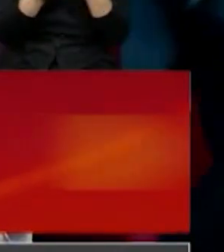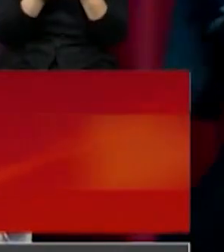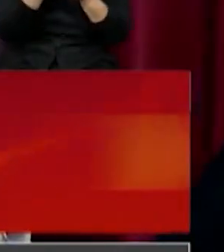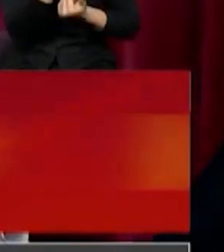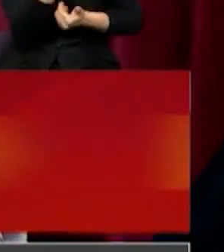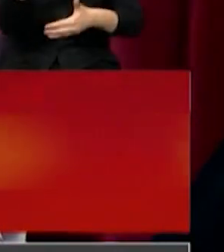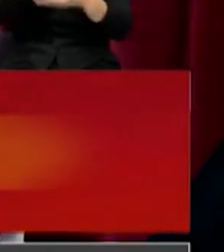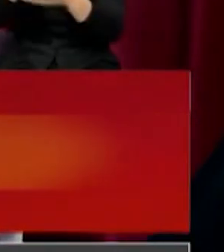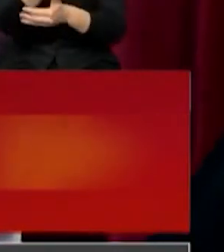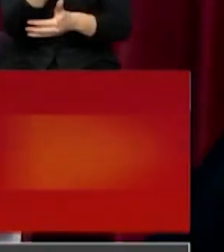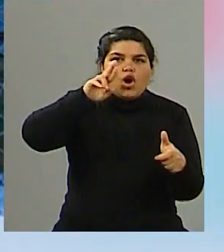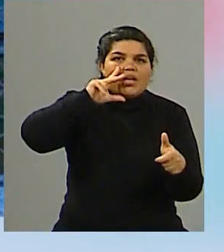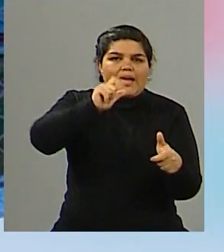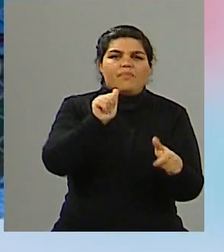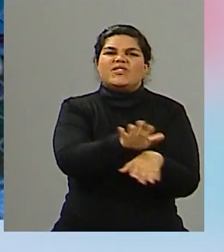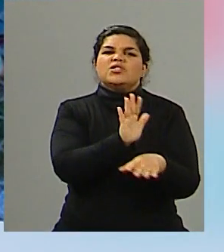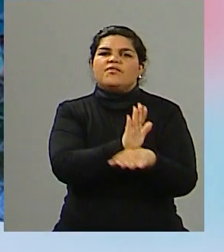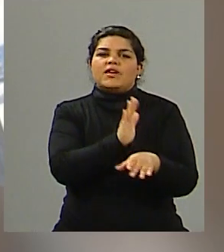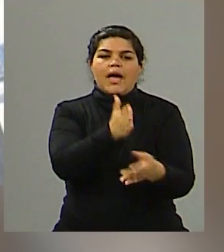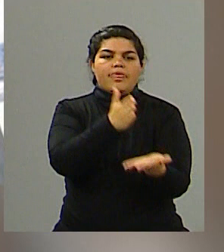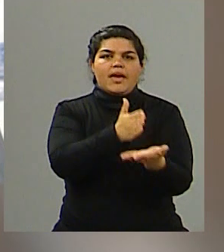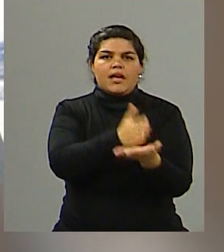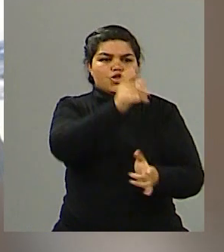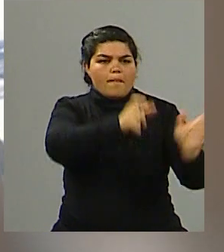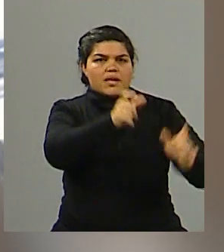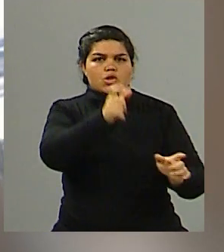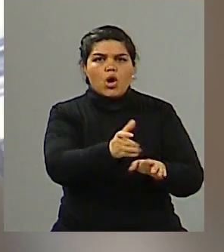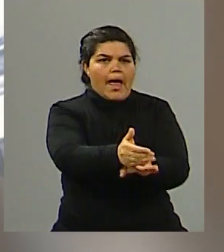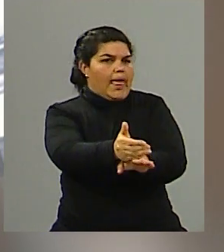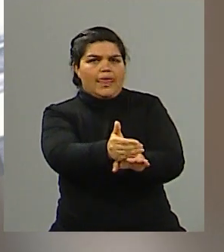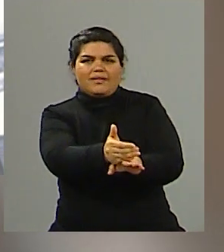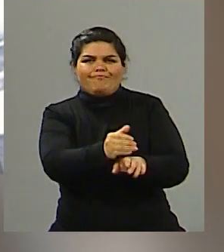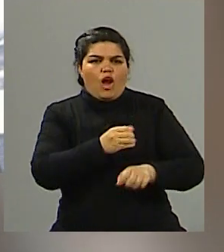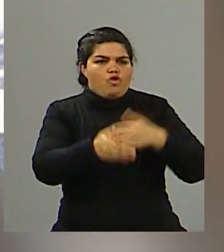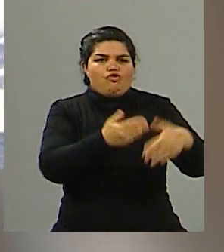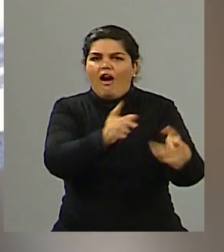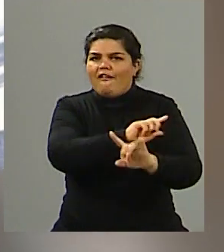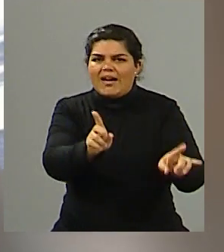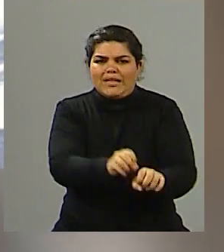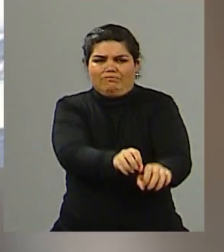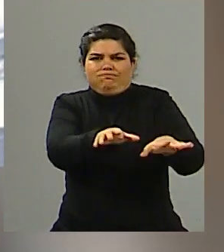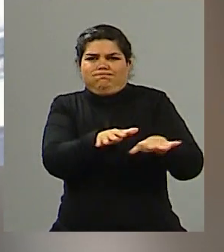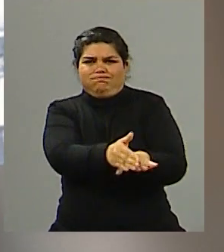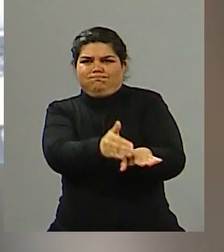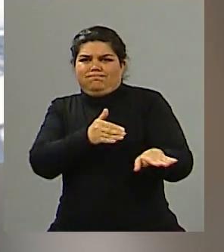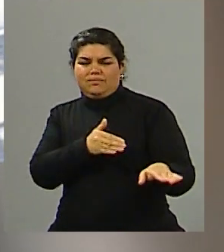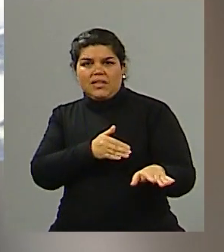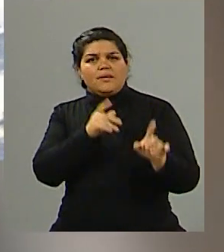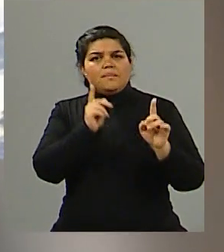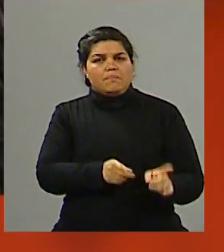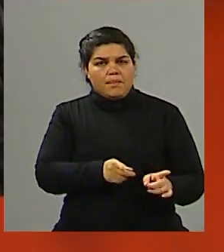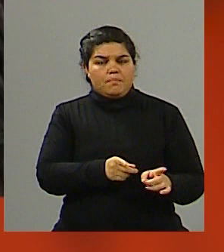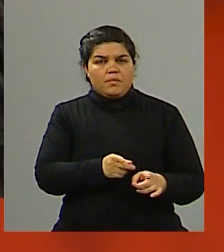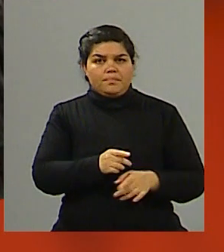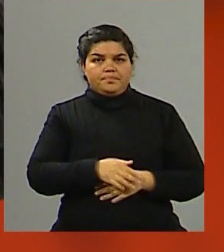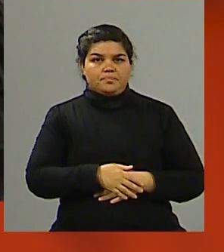retroceder en materia de derechos humanos, que sabemos que eso también es inconstitucional porque hay un principio de irretroactividad en materia de derechos humanos,